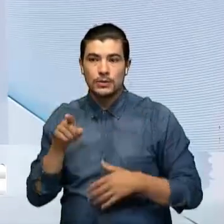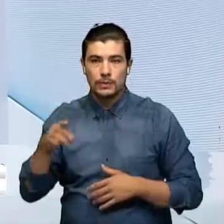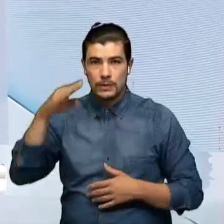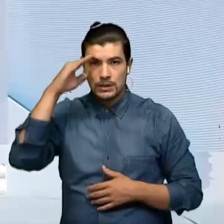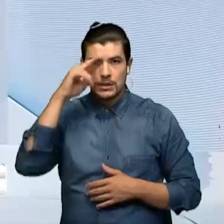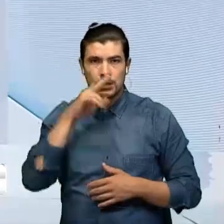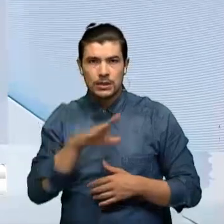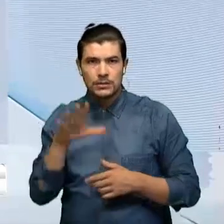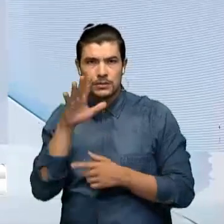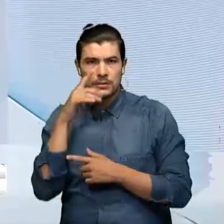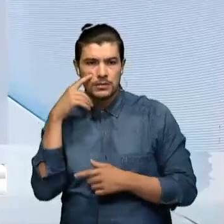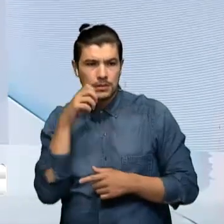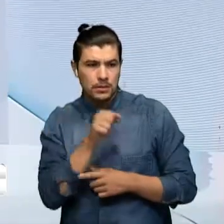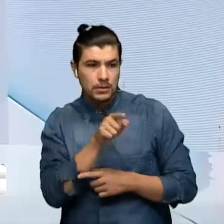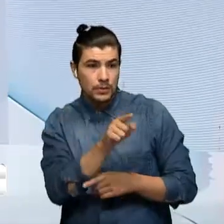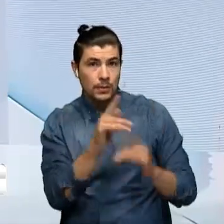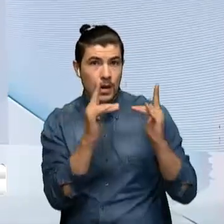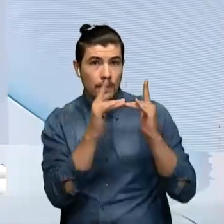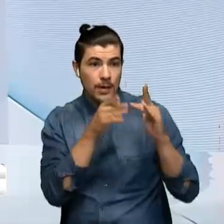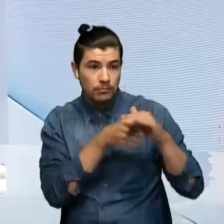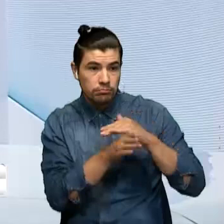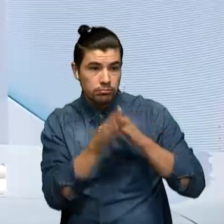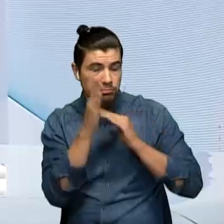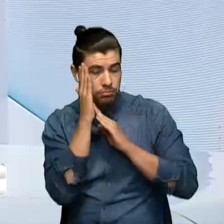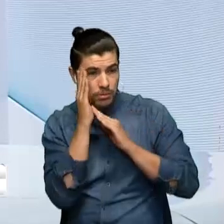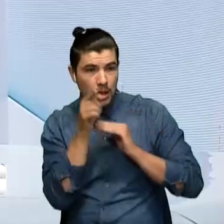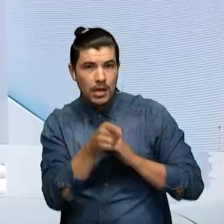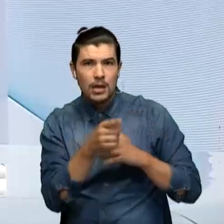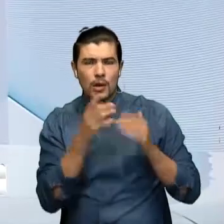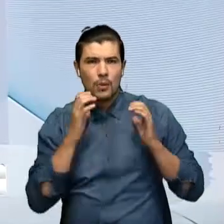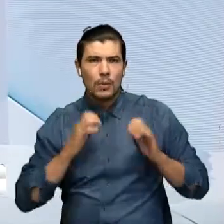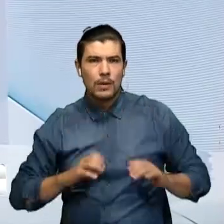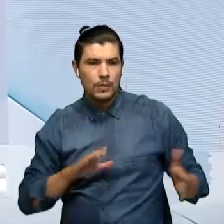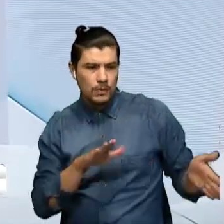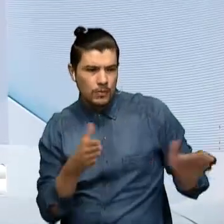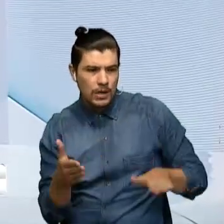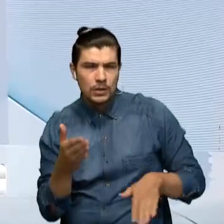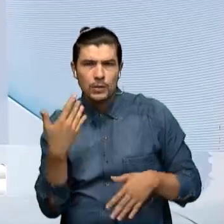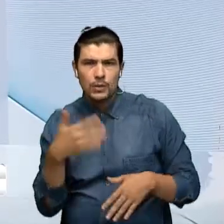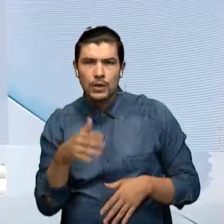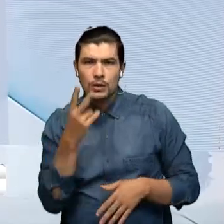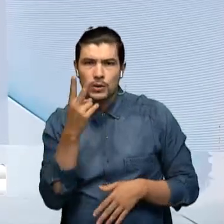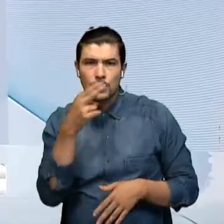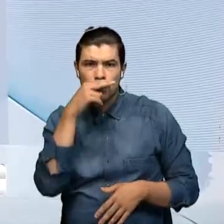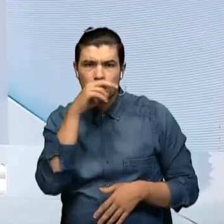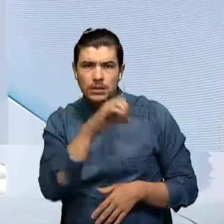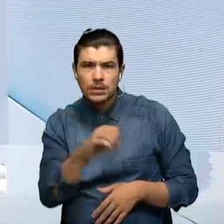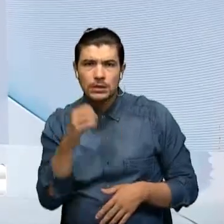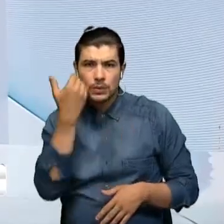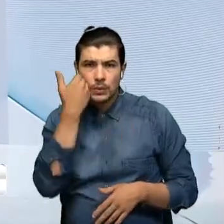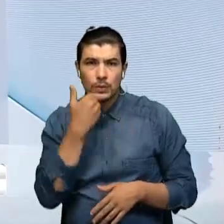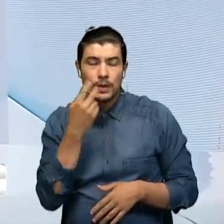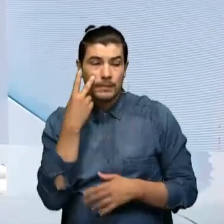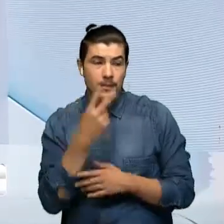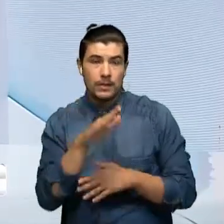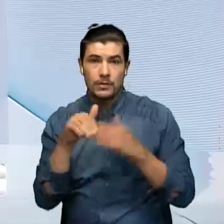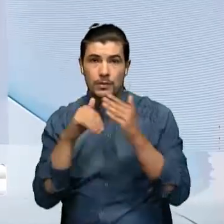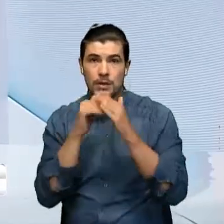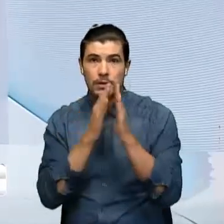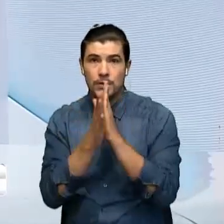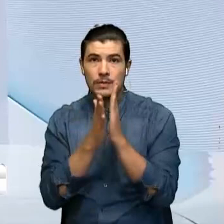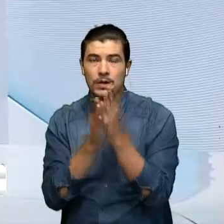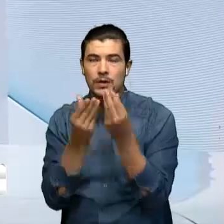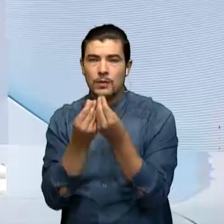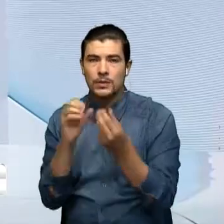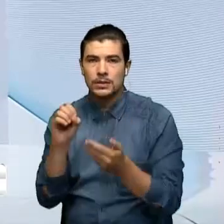que sobre la cama de una de las habitaciones estaban los cuerpos sin vida de dos menores de edad conectamos a esa hora con nuestro compañero